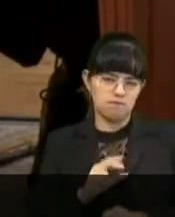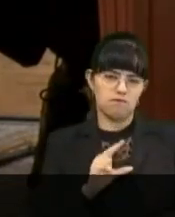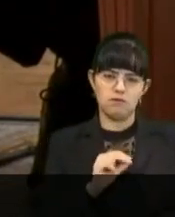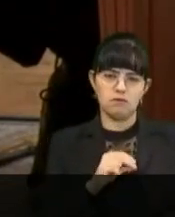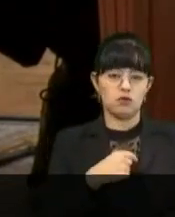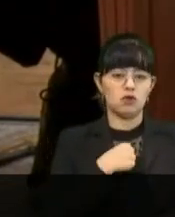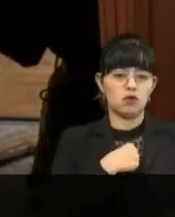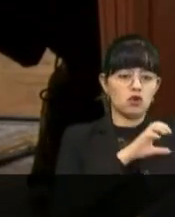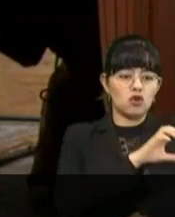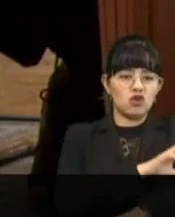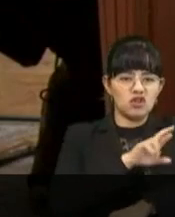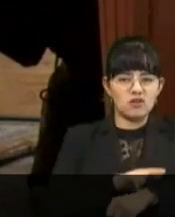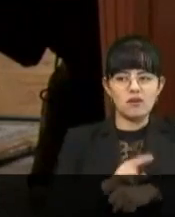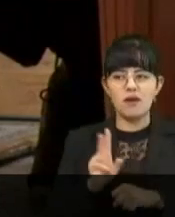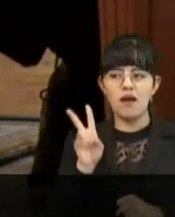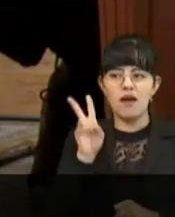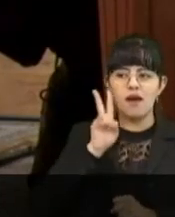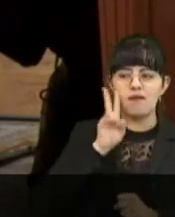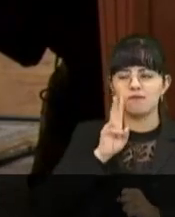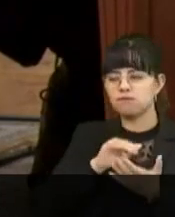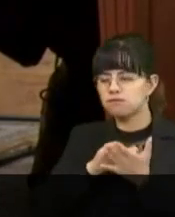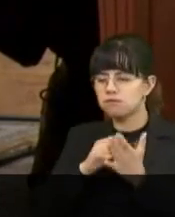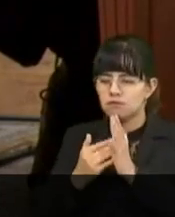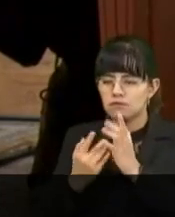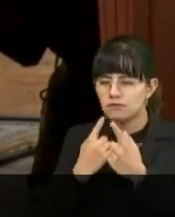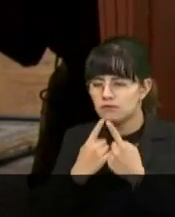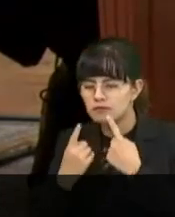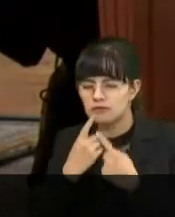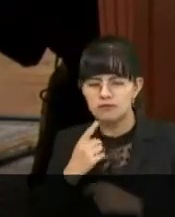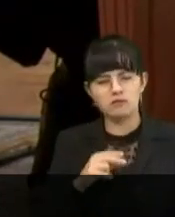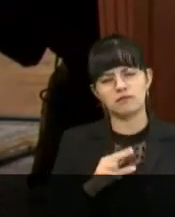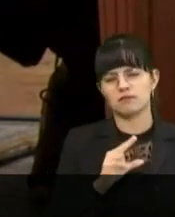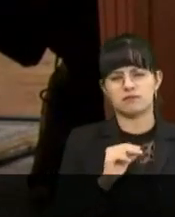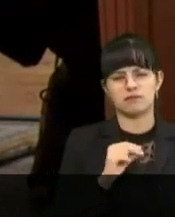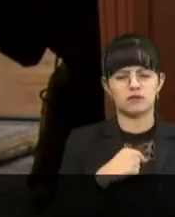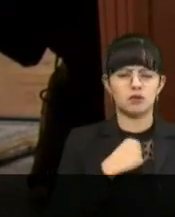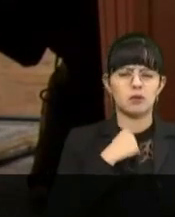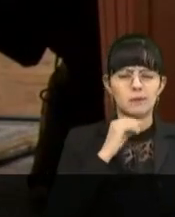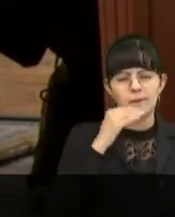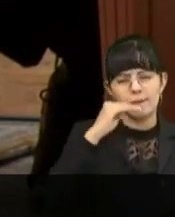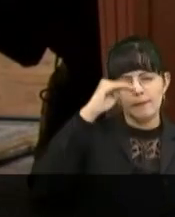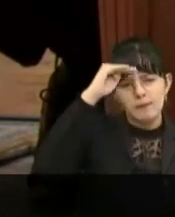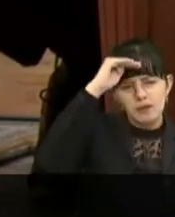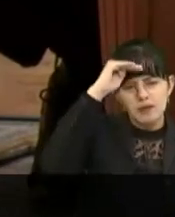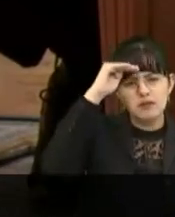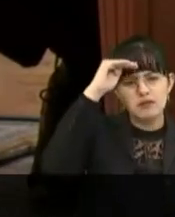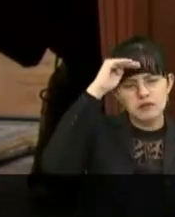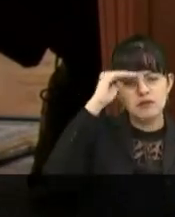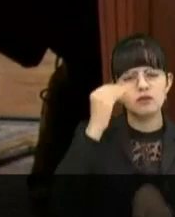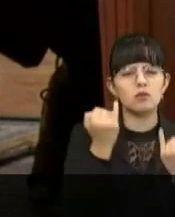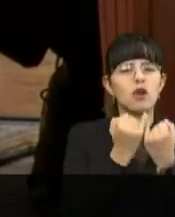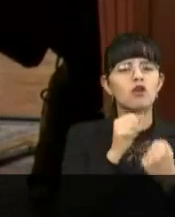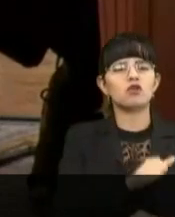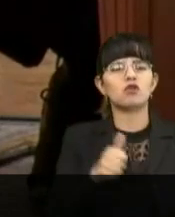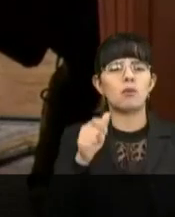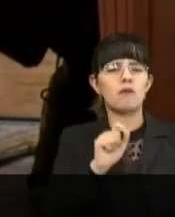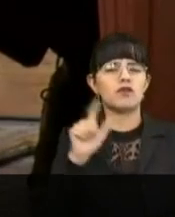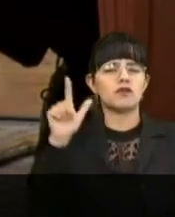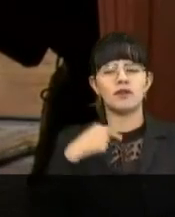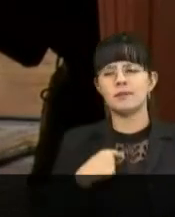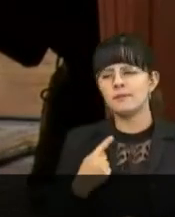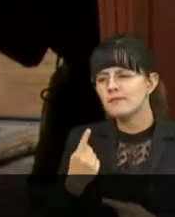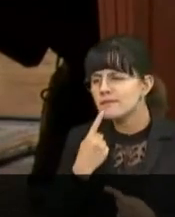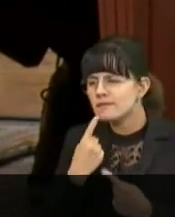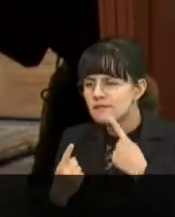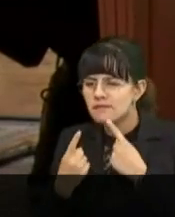este Plan B de la reforma electoral puede activar los resortes, así dijo, los resortes que tiene la Constitución Política de los Estados